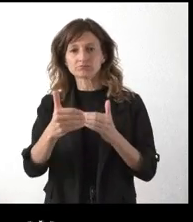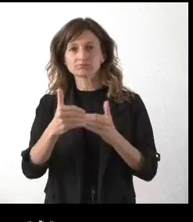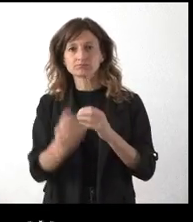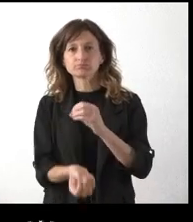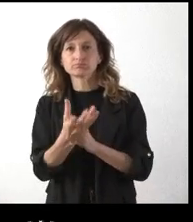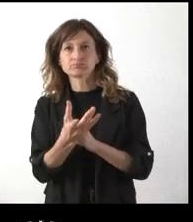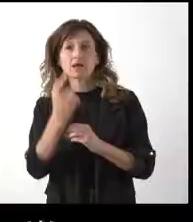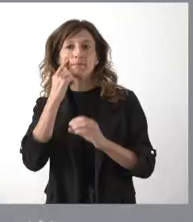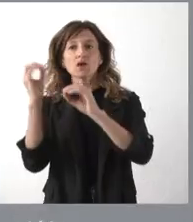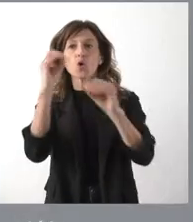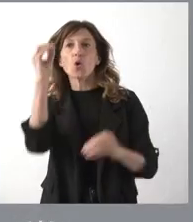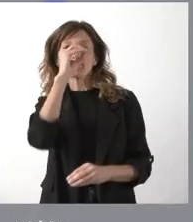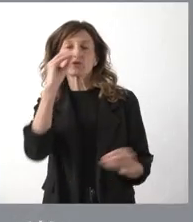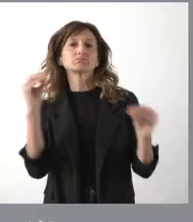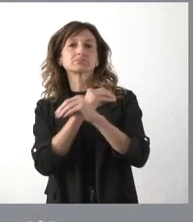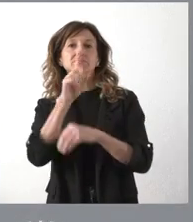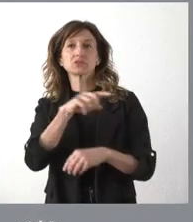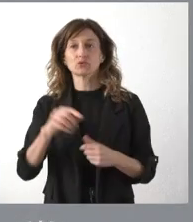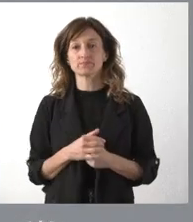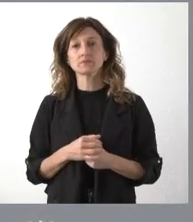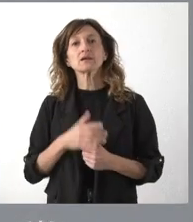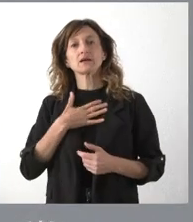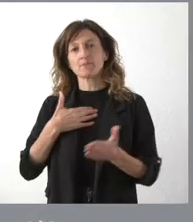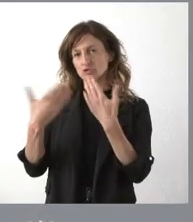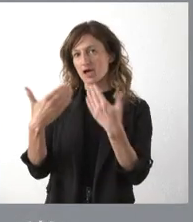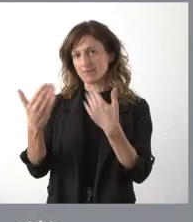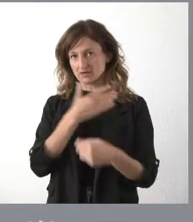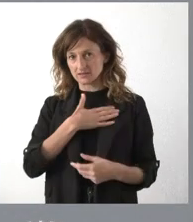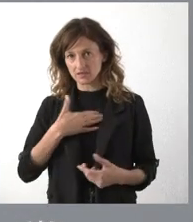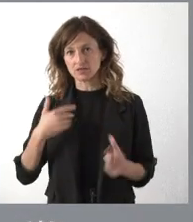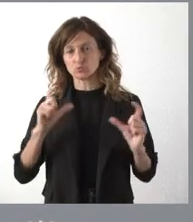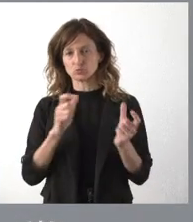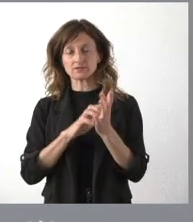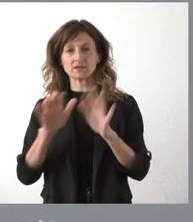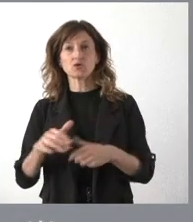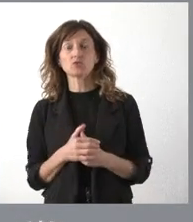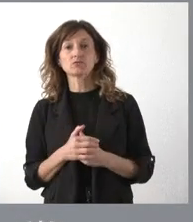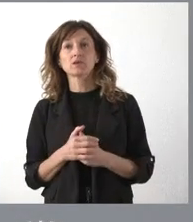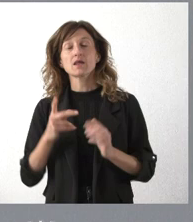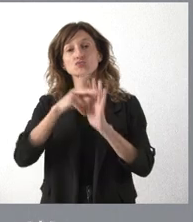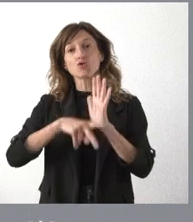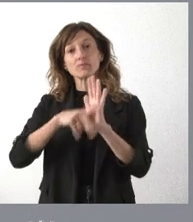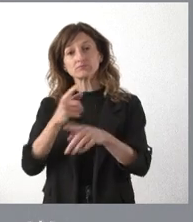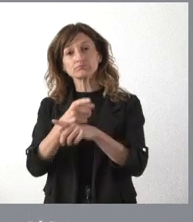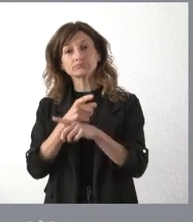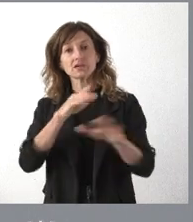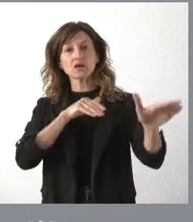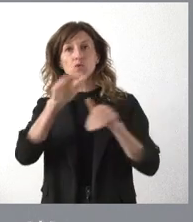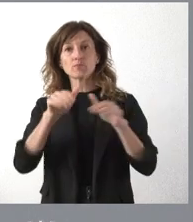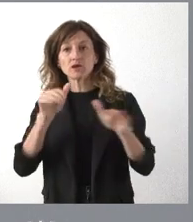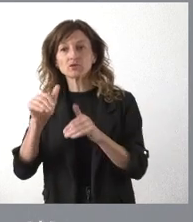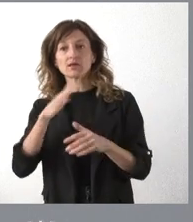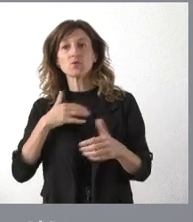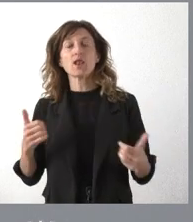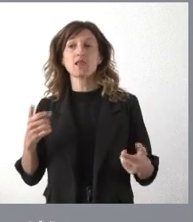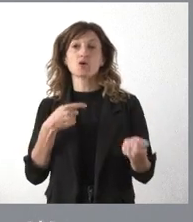discrepancia gracias Pues estamos dispuestos a hablar con ellos naturalmente hay unas órdenes de convocatoria cuando hablamos de procedimiento en concurrencia